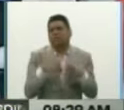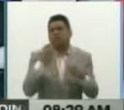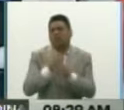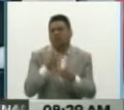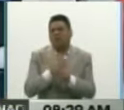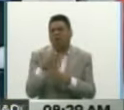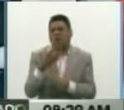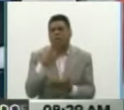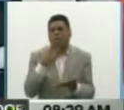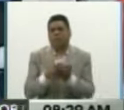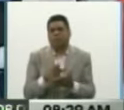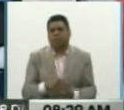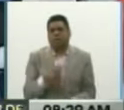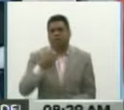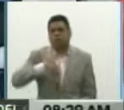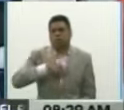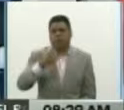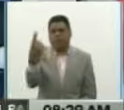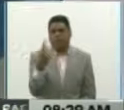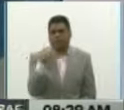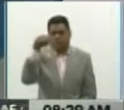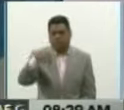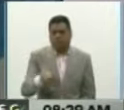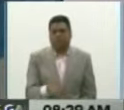¿cuál es la propuesta de ustedes? Nosotros hemos venido